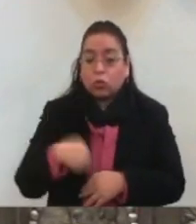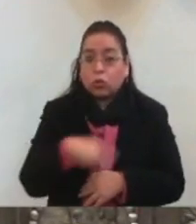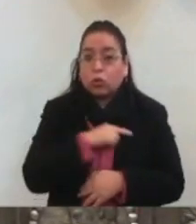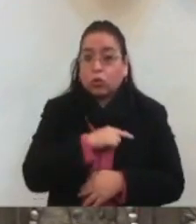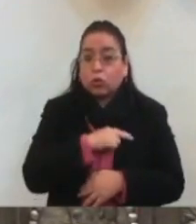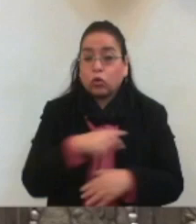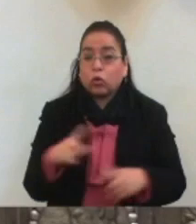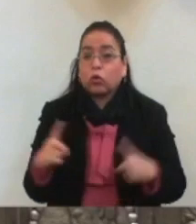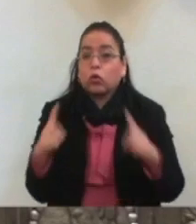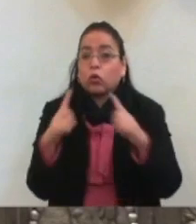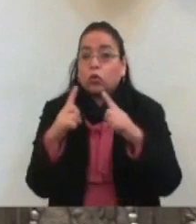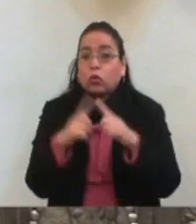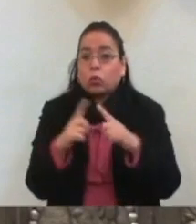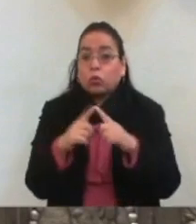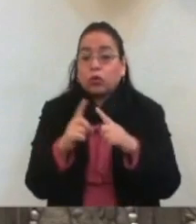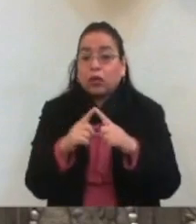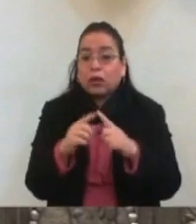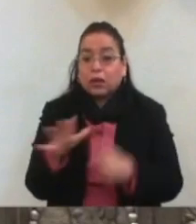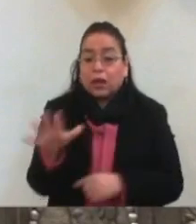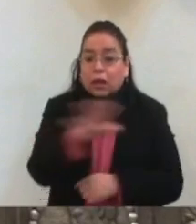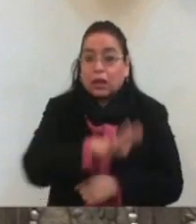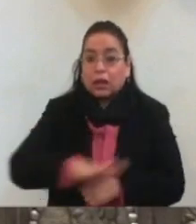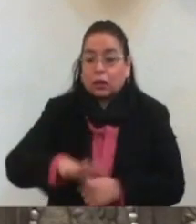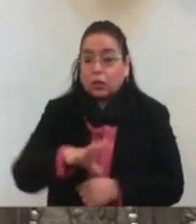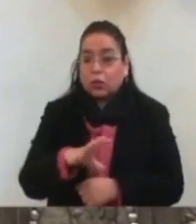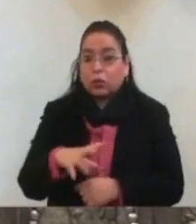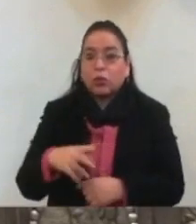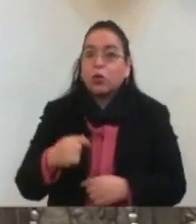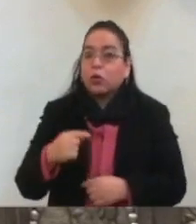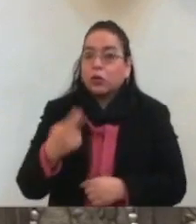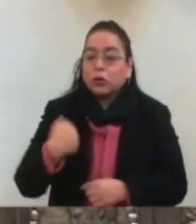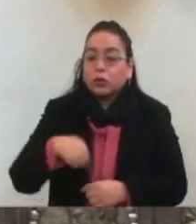siempre ha permanecido alegre